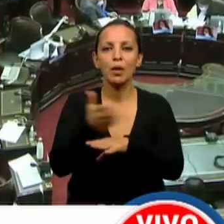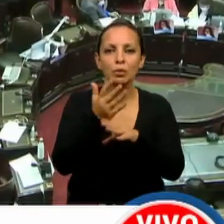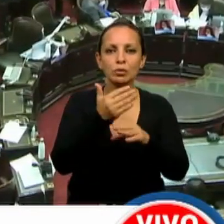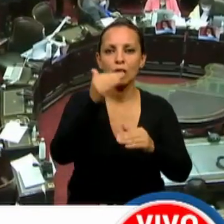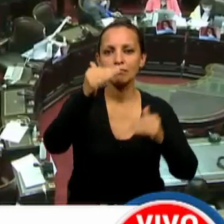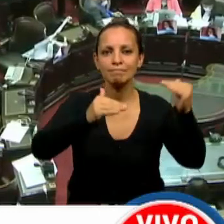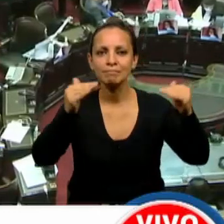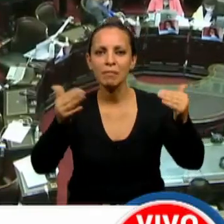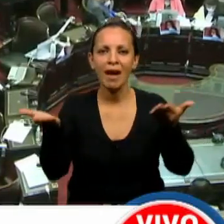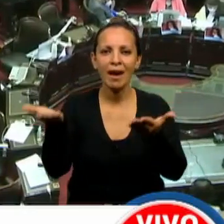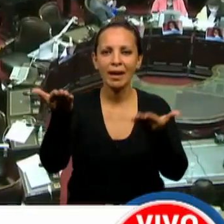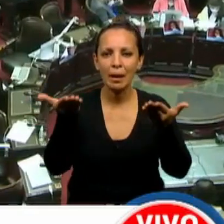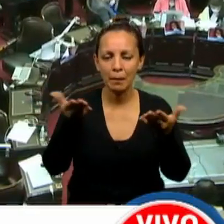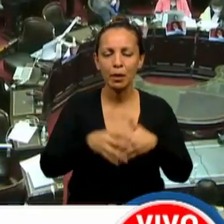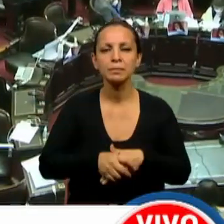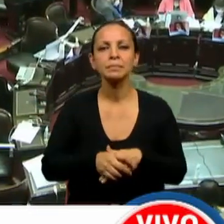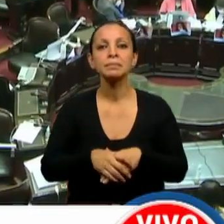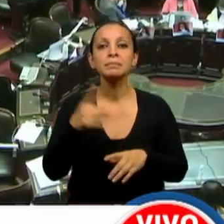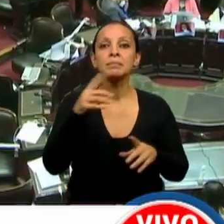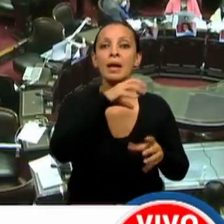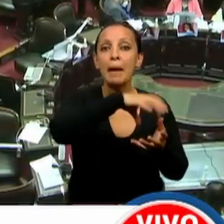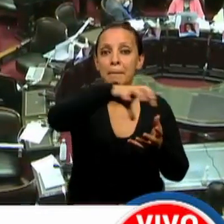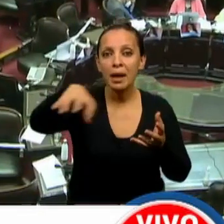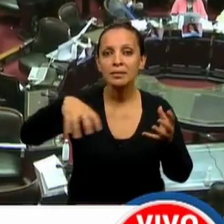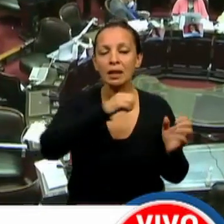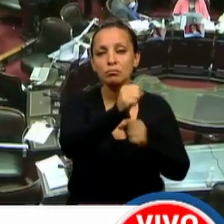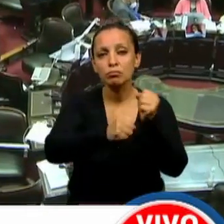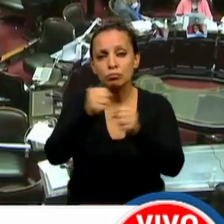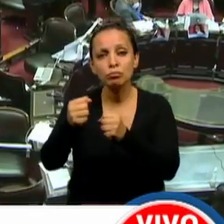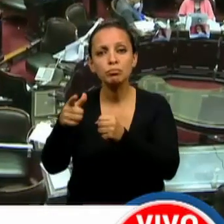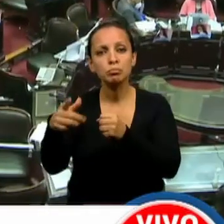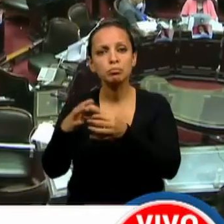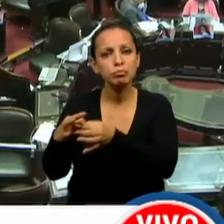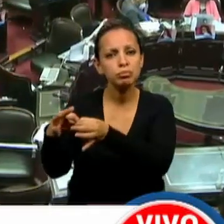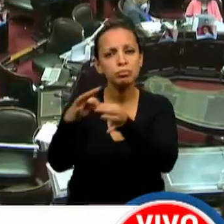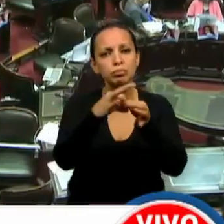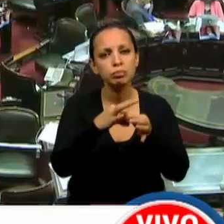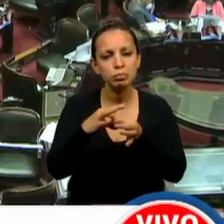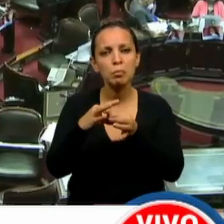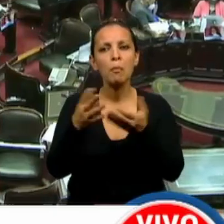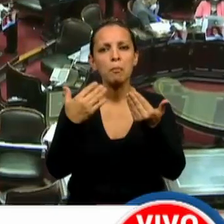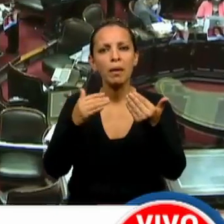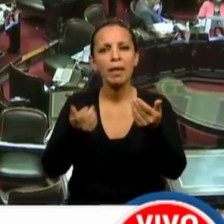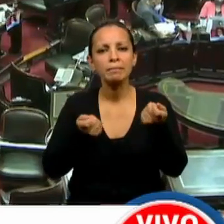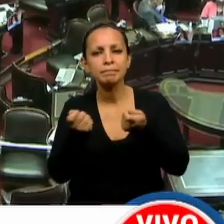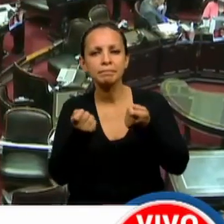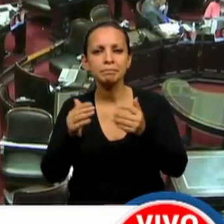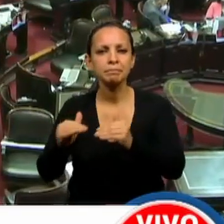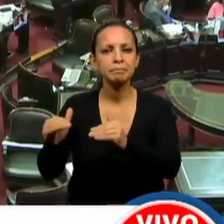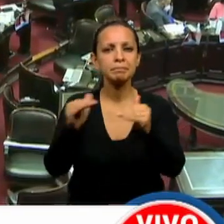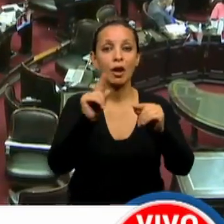que todas las empresas que participen del mercado y se eviten futuras posiciones dominantes.